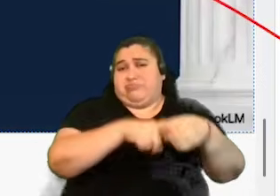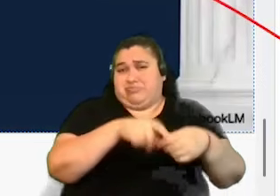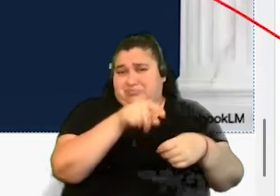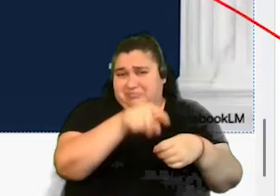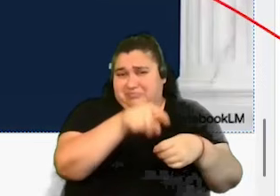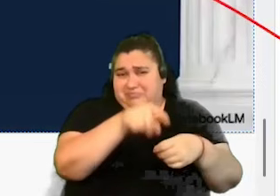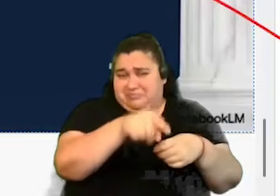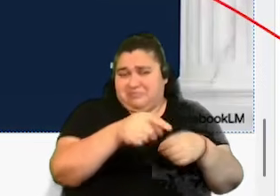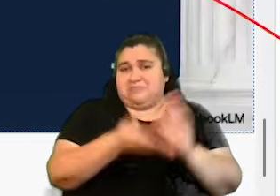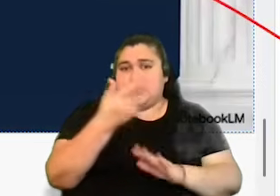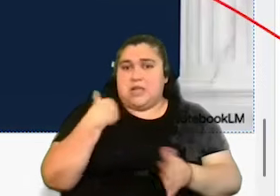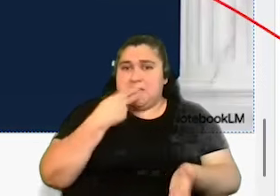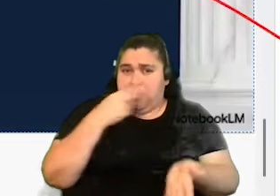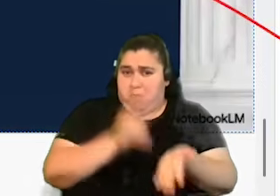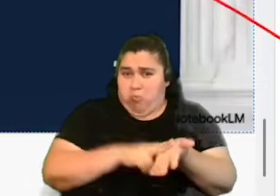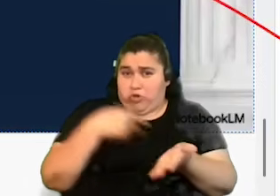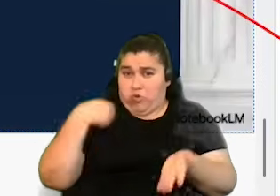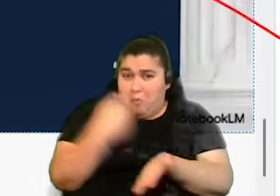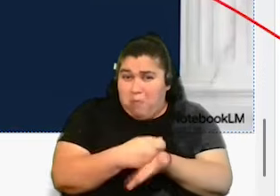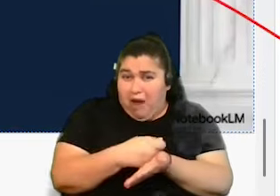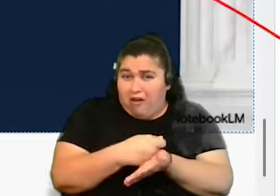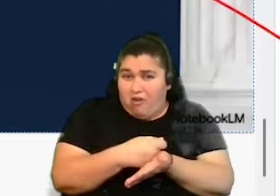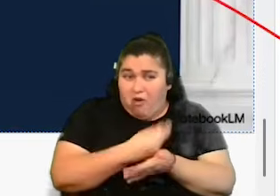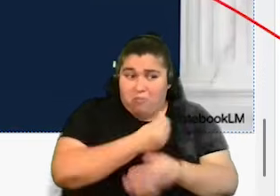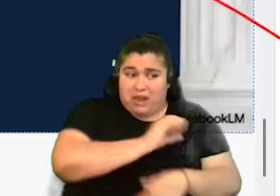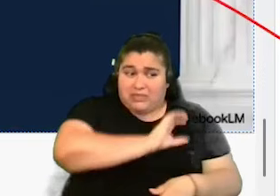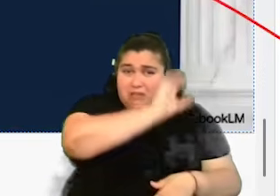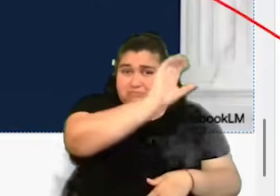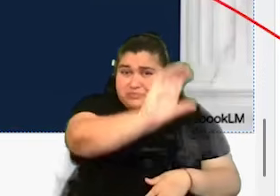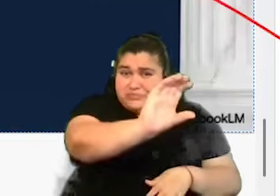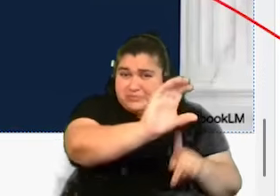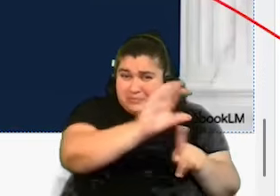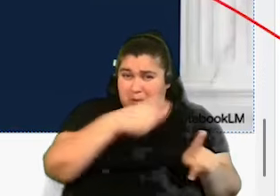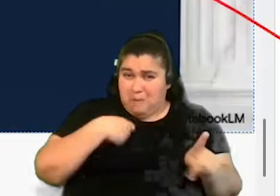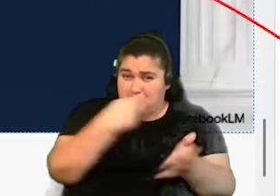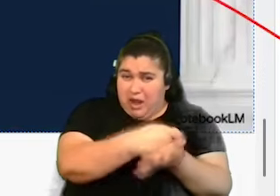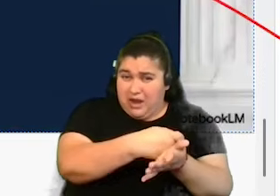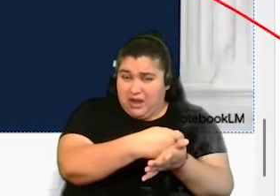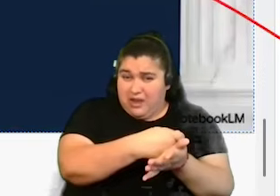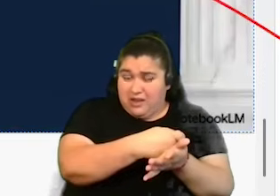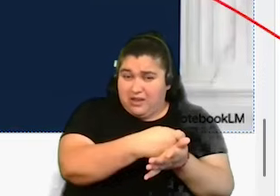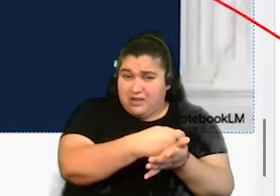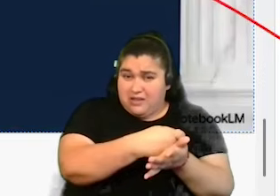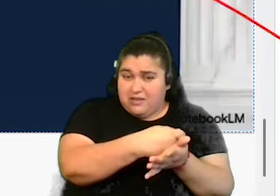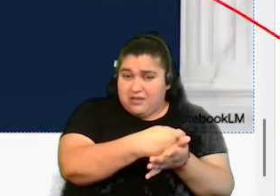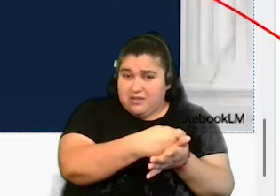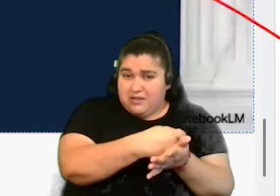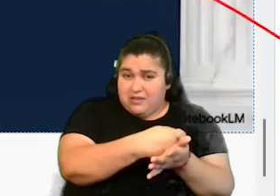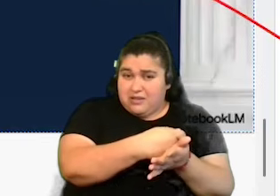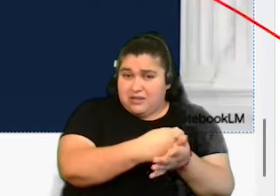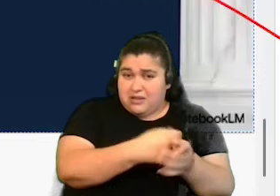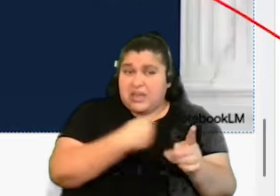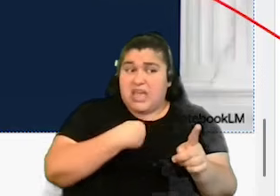pagar impuesto por esa incorporación patrimonial? ¿El pago pasa por el banco?